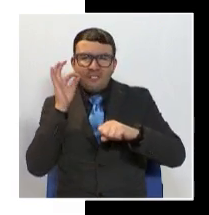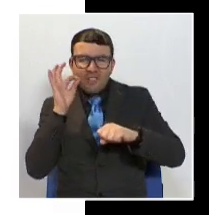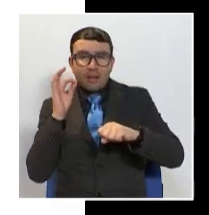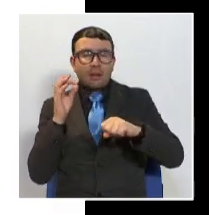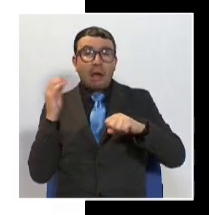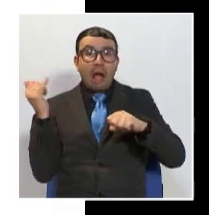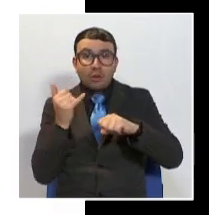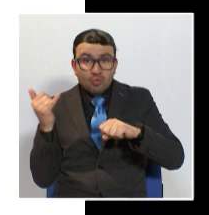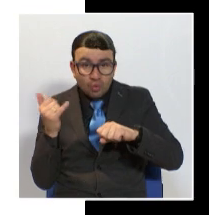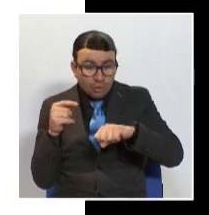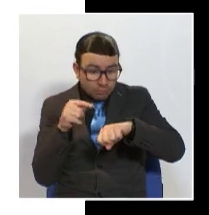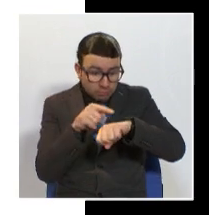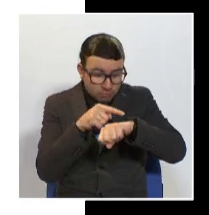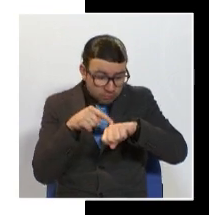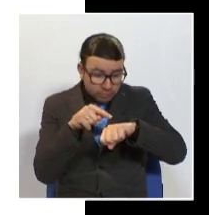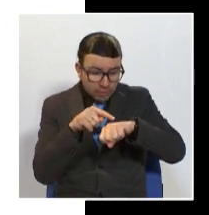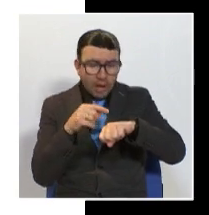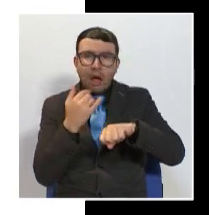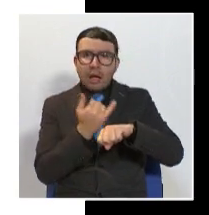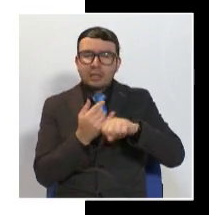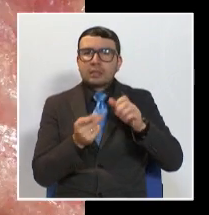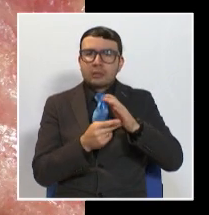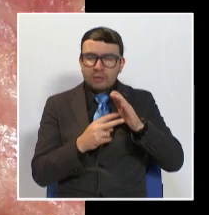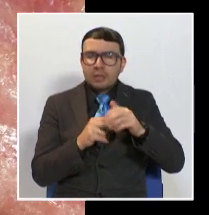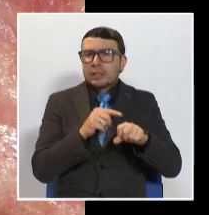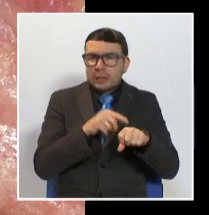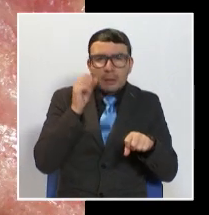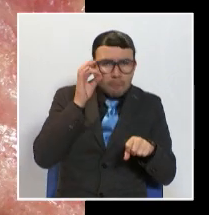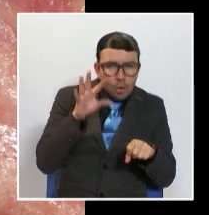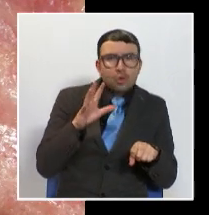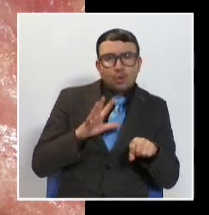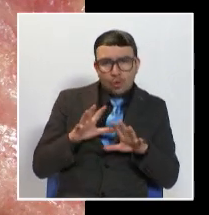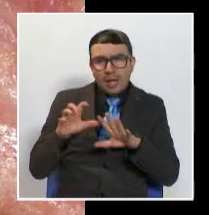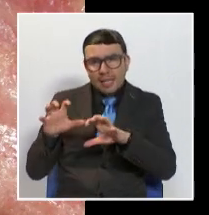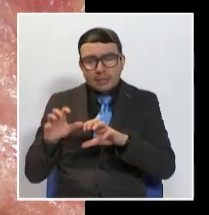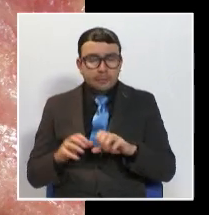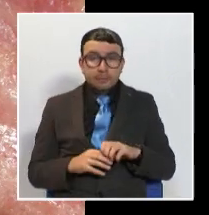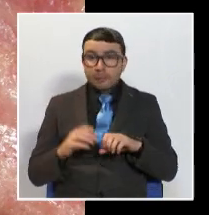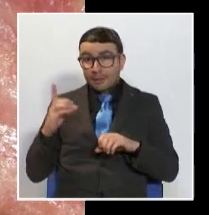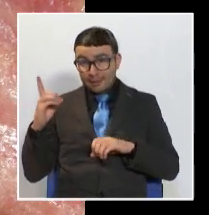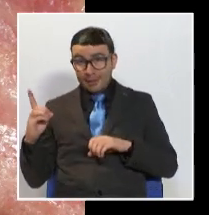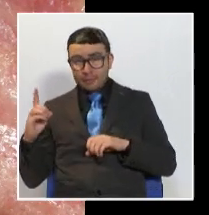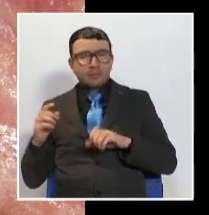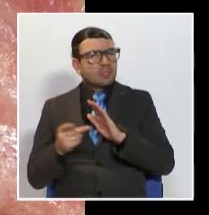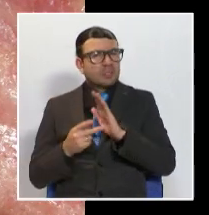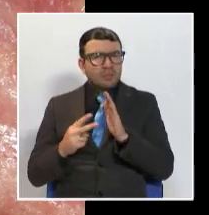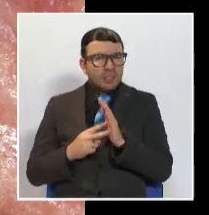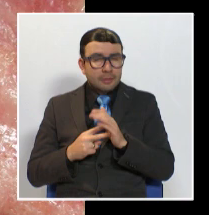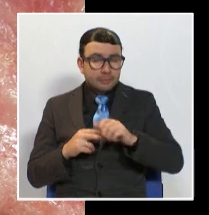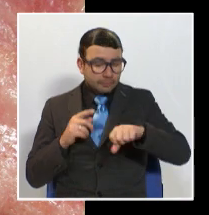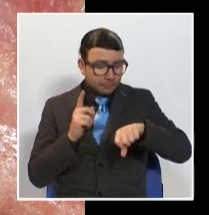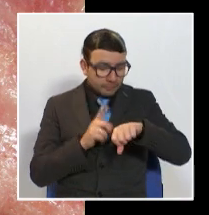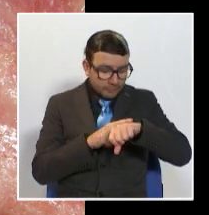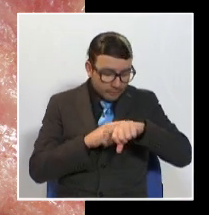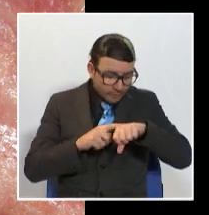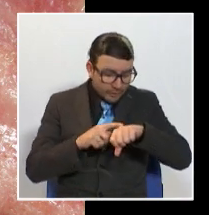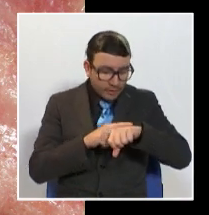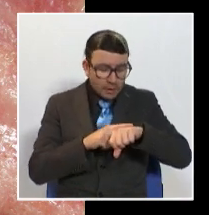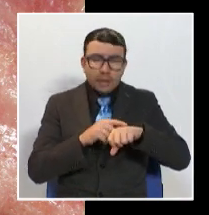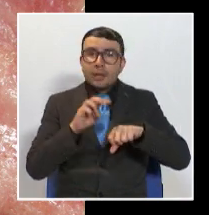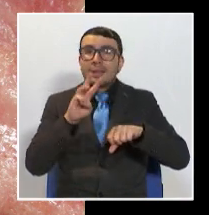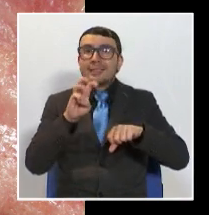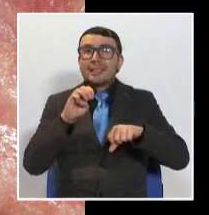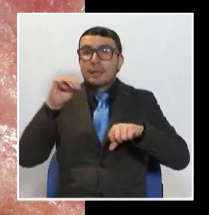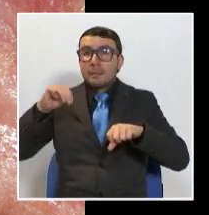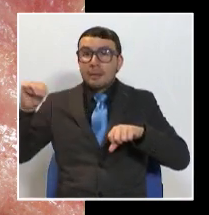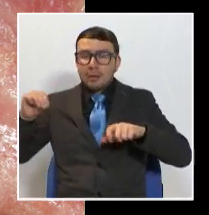son uno de los sugestivos de melanoma maligno. El D corresponde al diámetro, que faltaba ahí en la diapositiva, más de 6 milímetros,